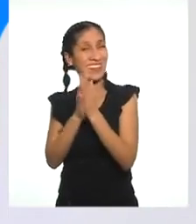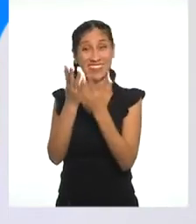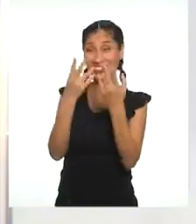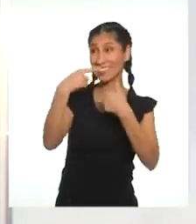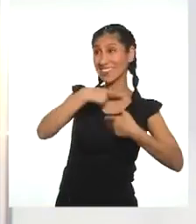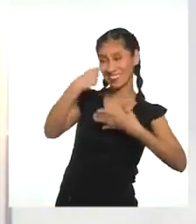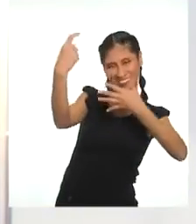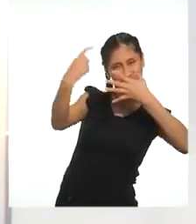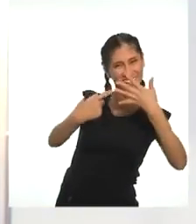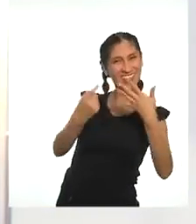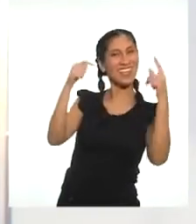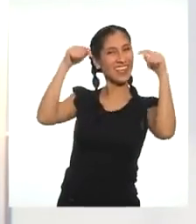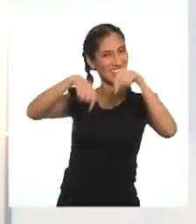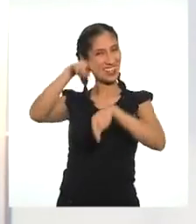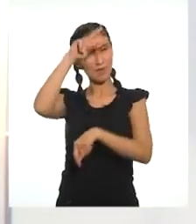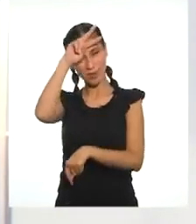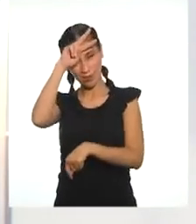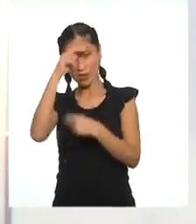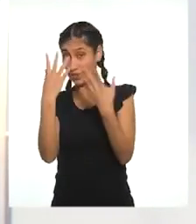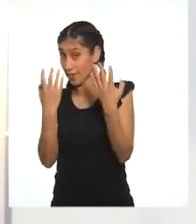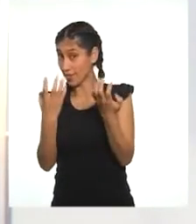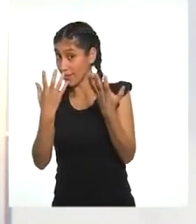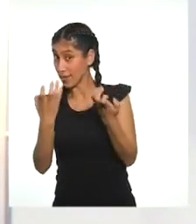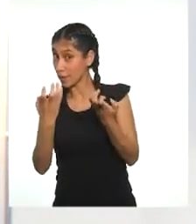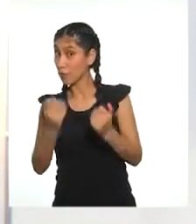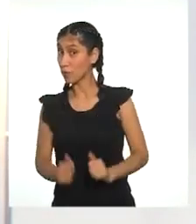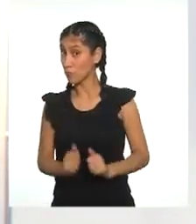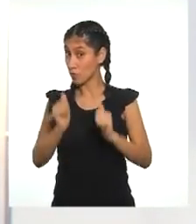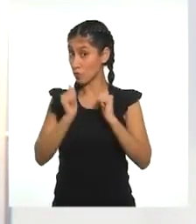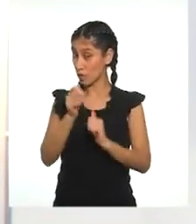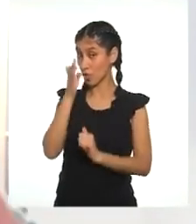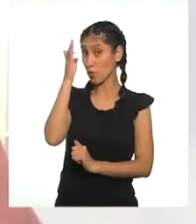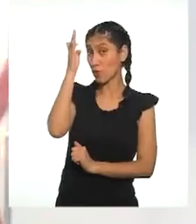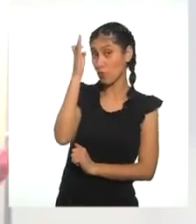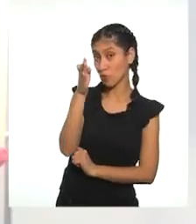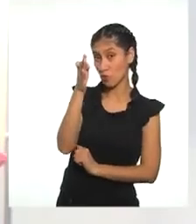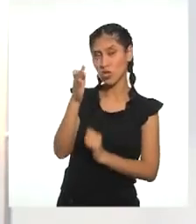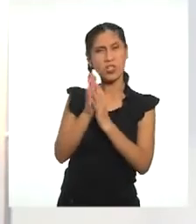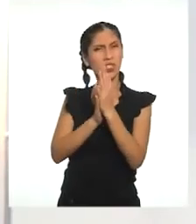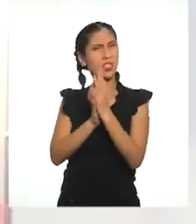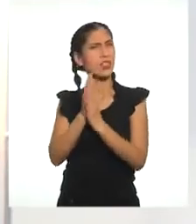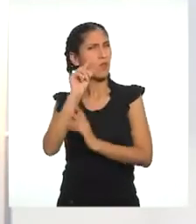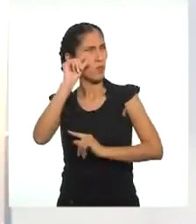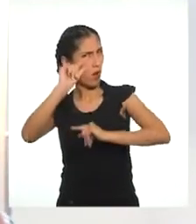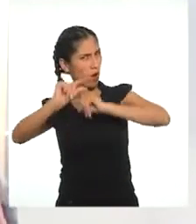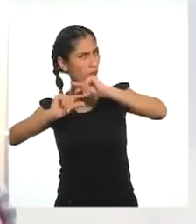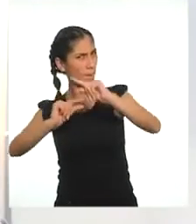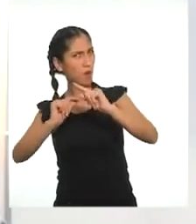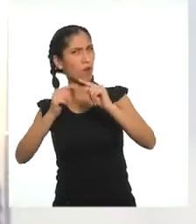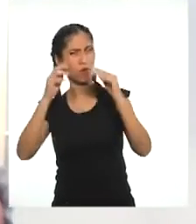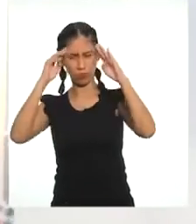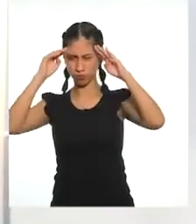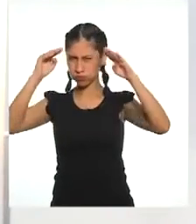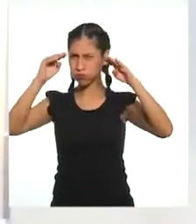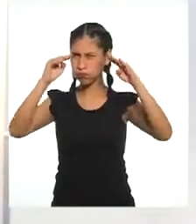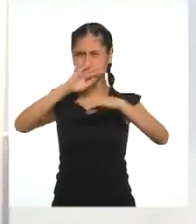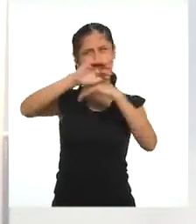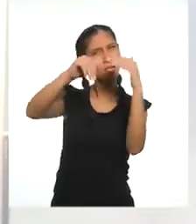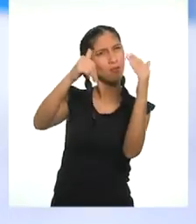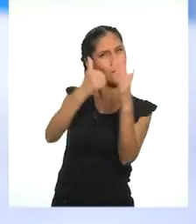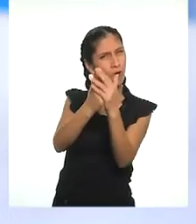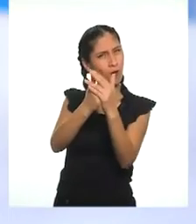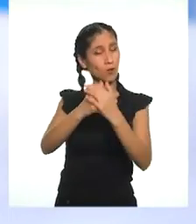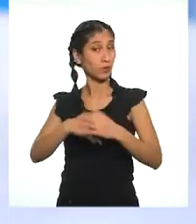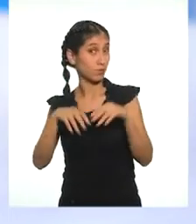gustos. Este Perú en el que queremos vivir en el futuro se construirá con el compromiso de todas y